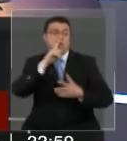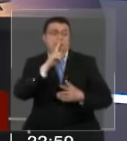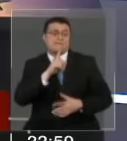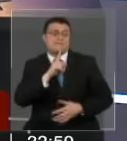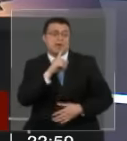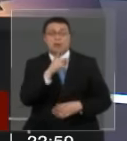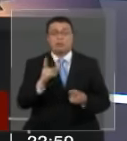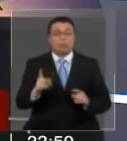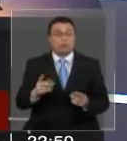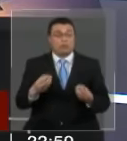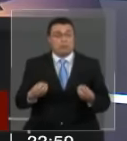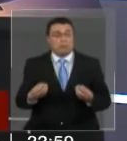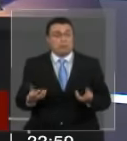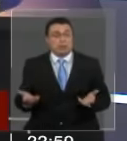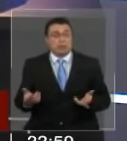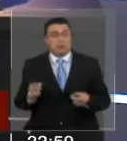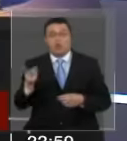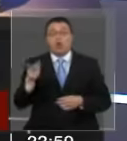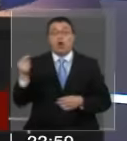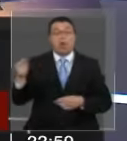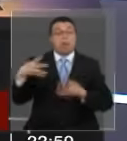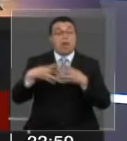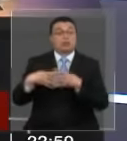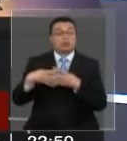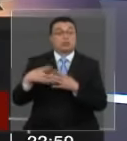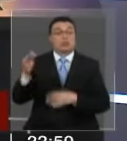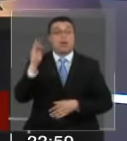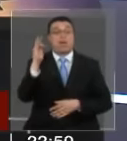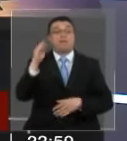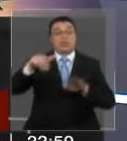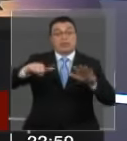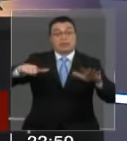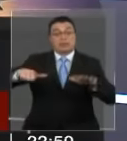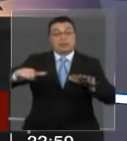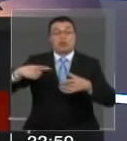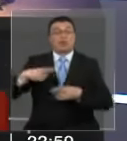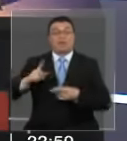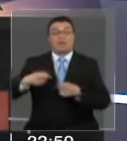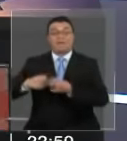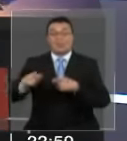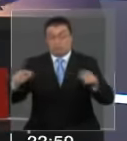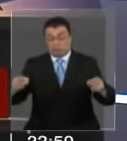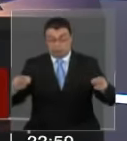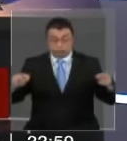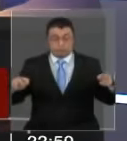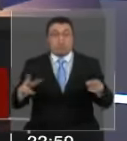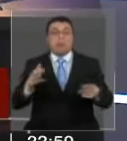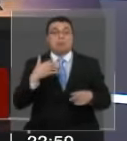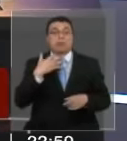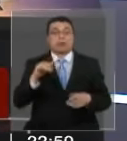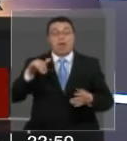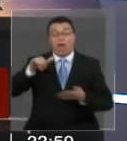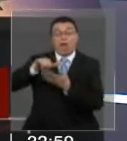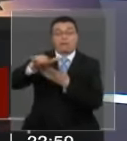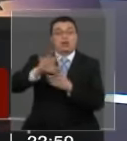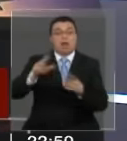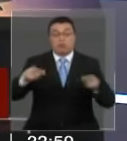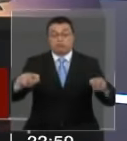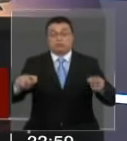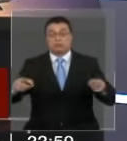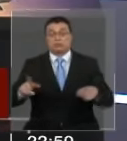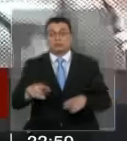No tiene sentido porque además, si tú le compras a Estados Unidos un F-16, no te va a vender el armamento para poner el avión. O sea, tiene poco sentido, tienes el puro avión. Igual se los